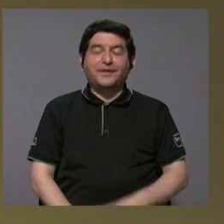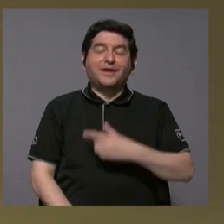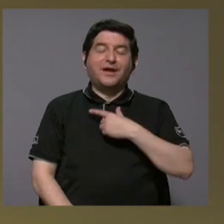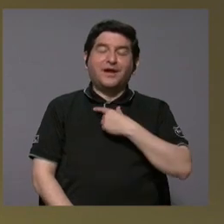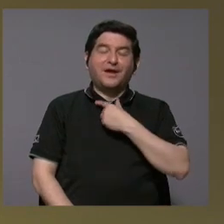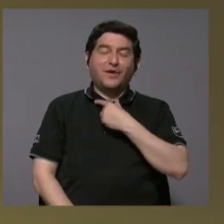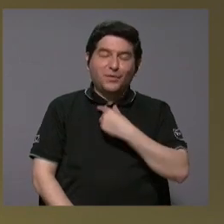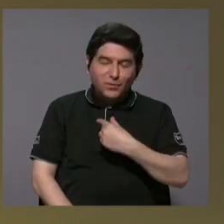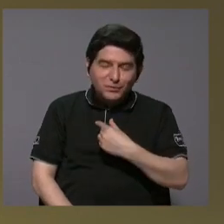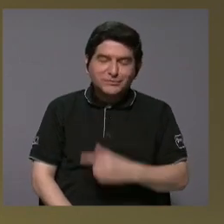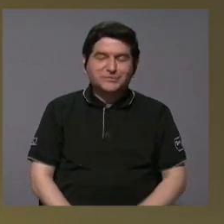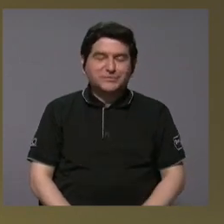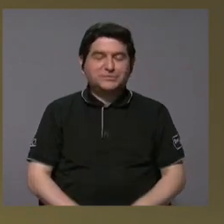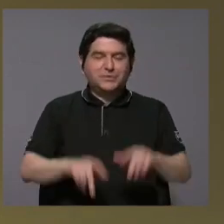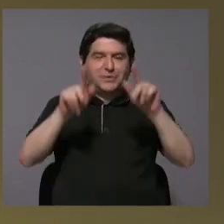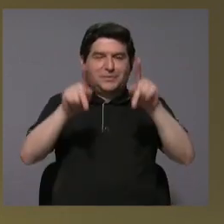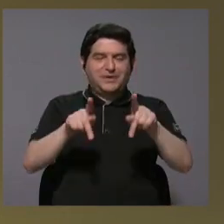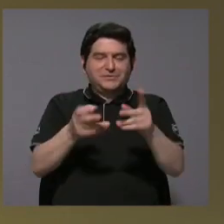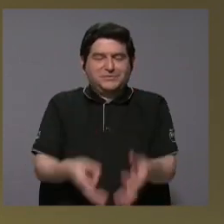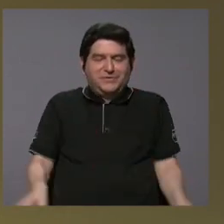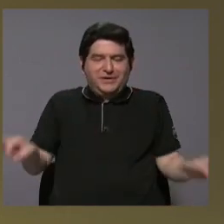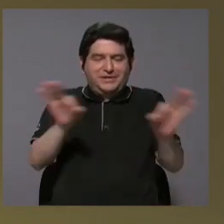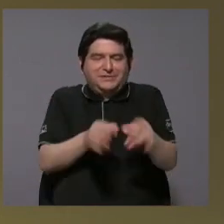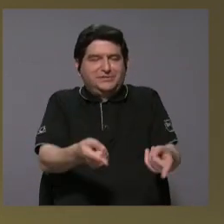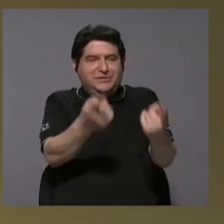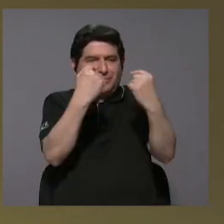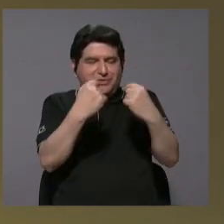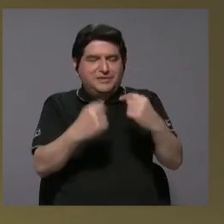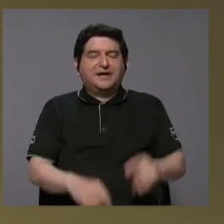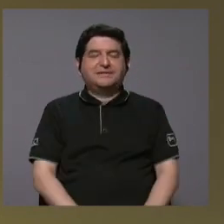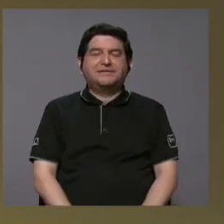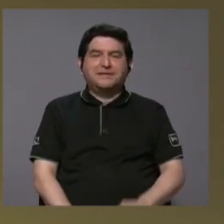tener tan distinguidos invitados, me sumo, porque yo,